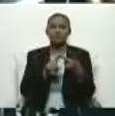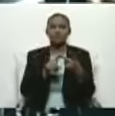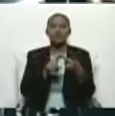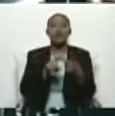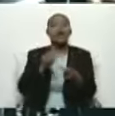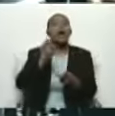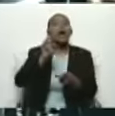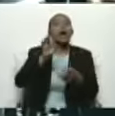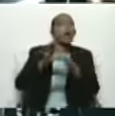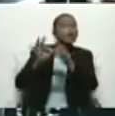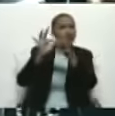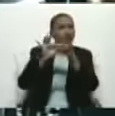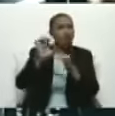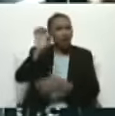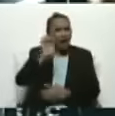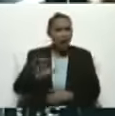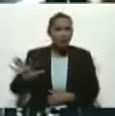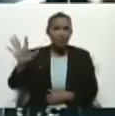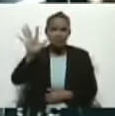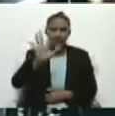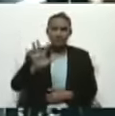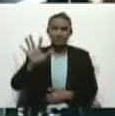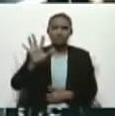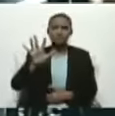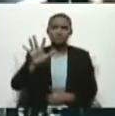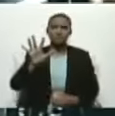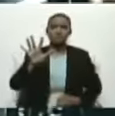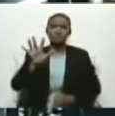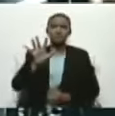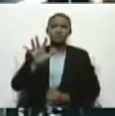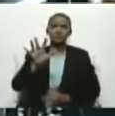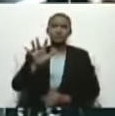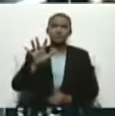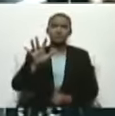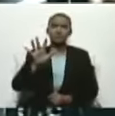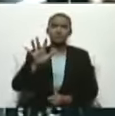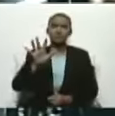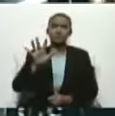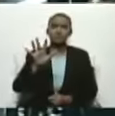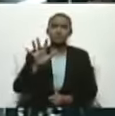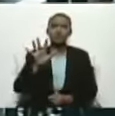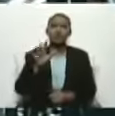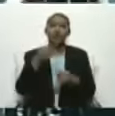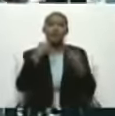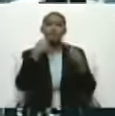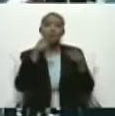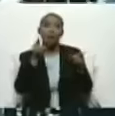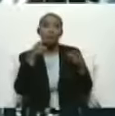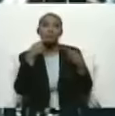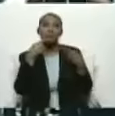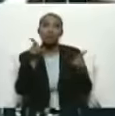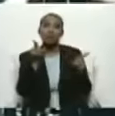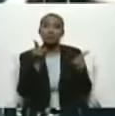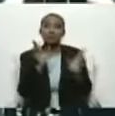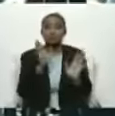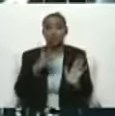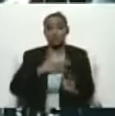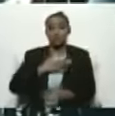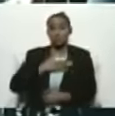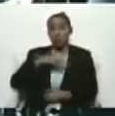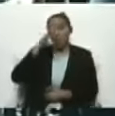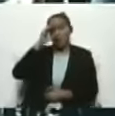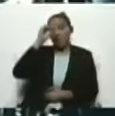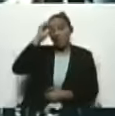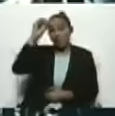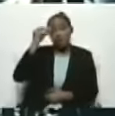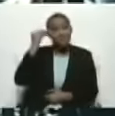Europea, con el hecho de que la Unión Europea no venga y todas las declaraciones que de alguna manera, en mi opinión, provocaron